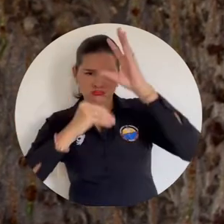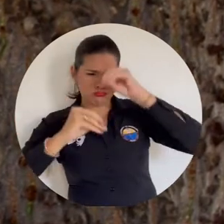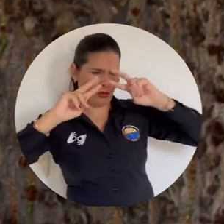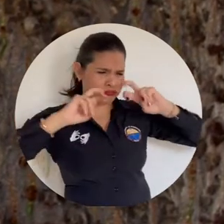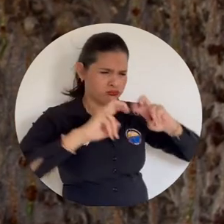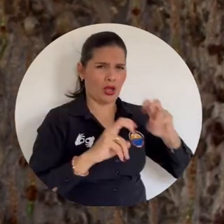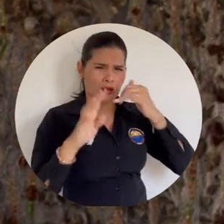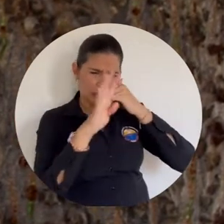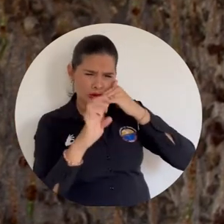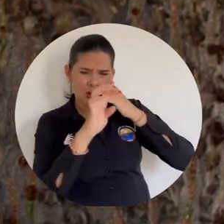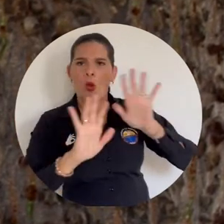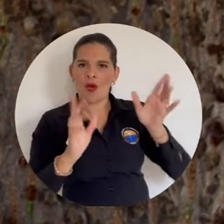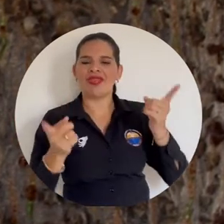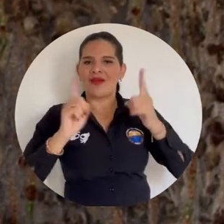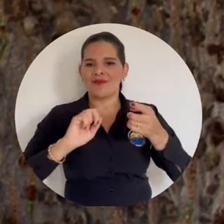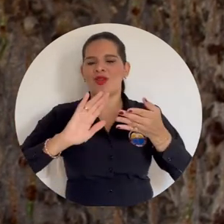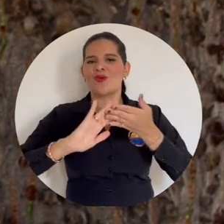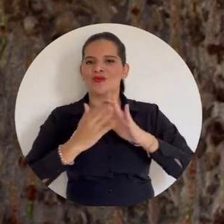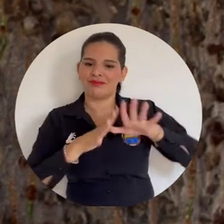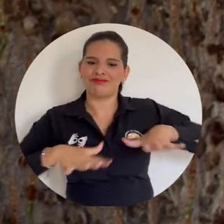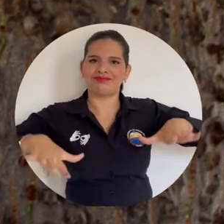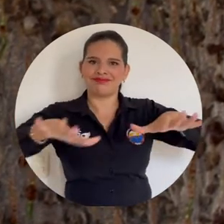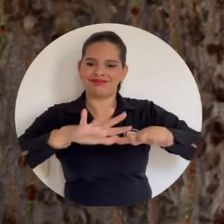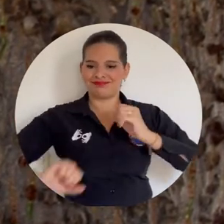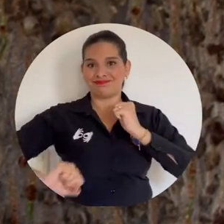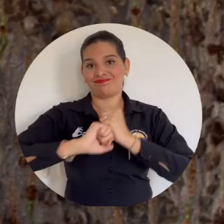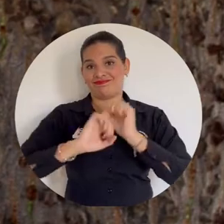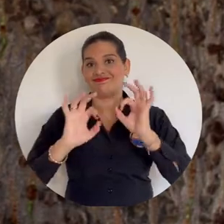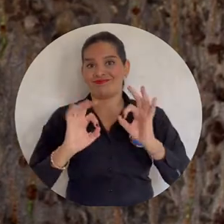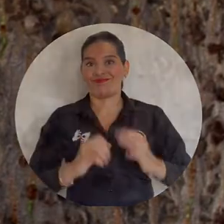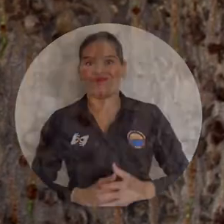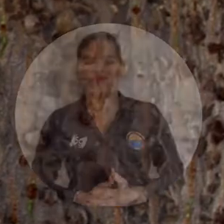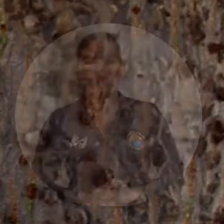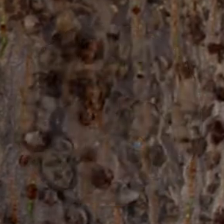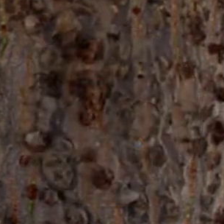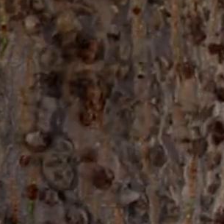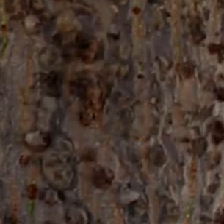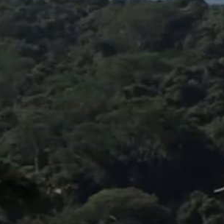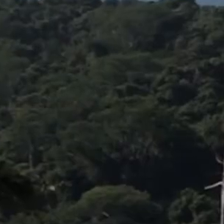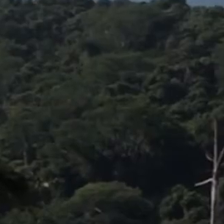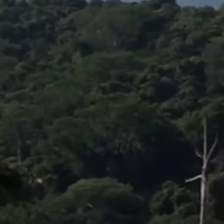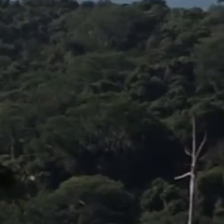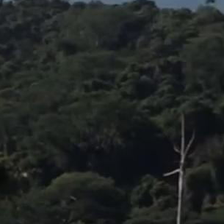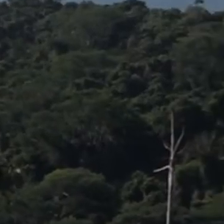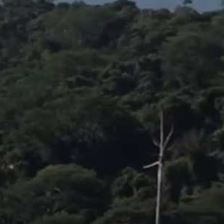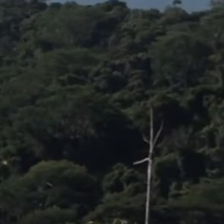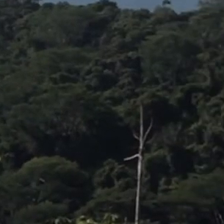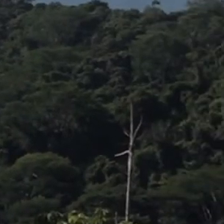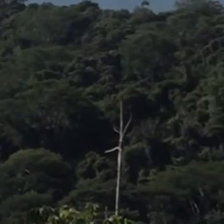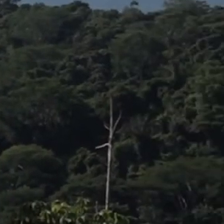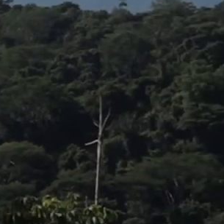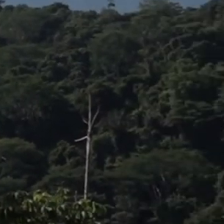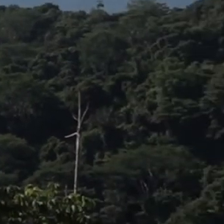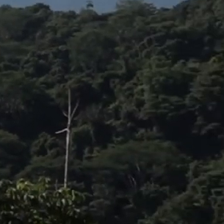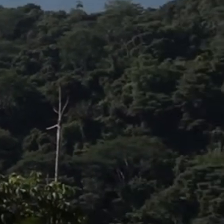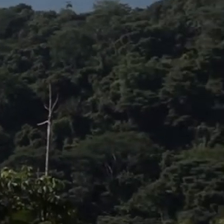porque no solamente está la parte académica, científica, sino también la parte de las comunidades.